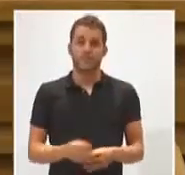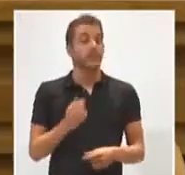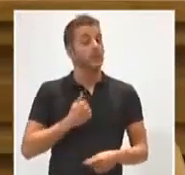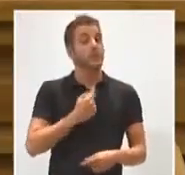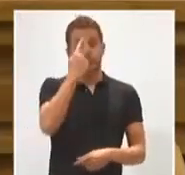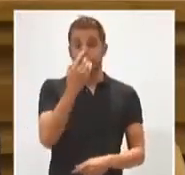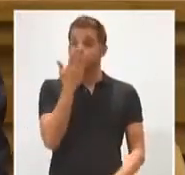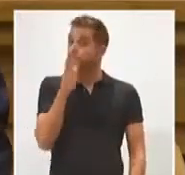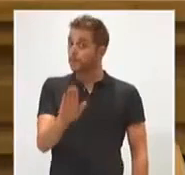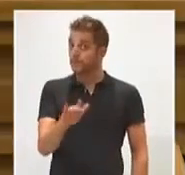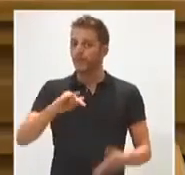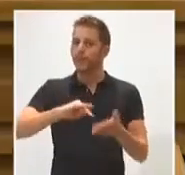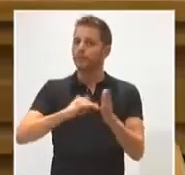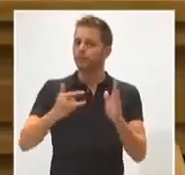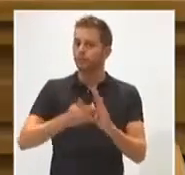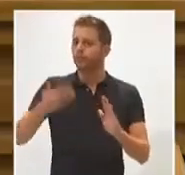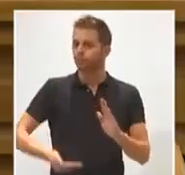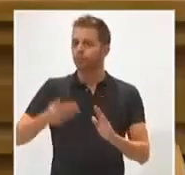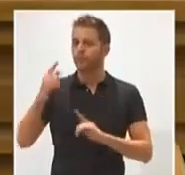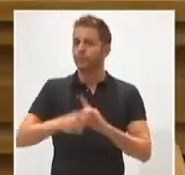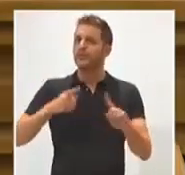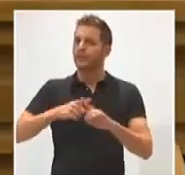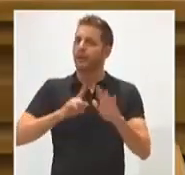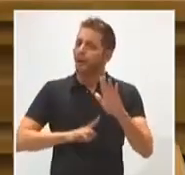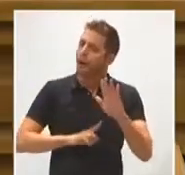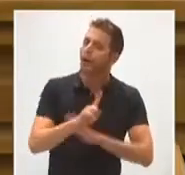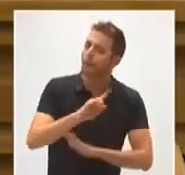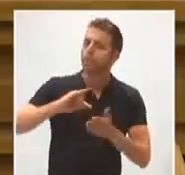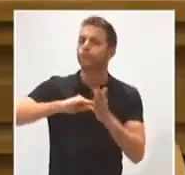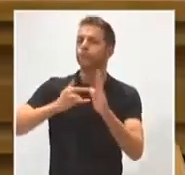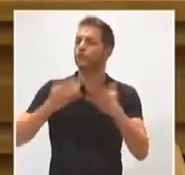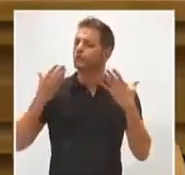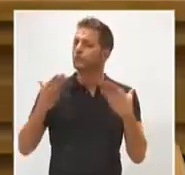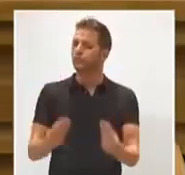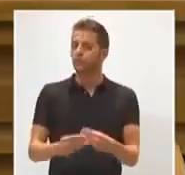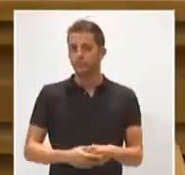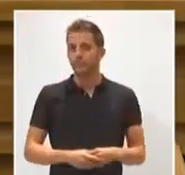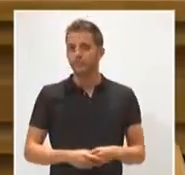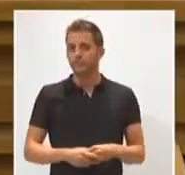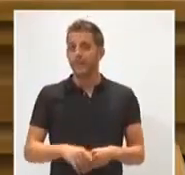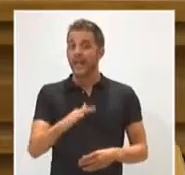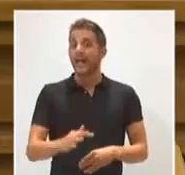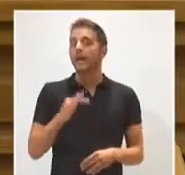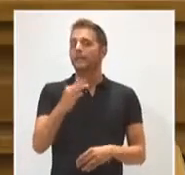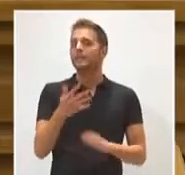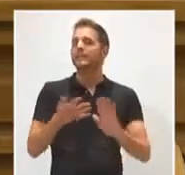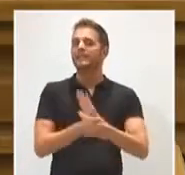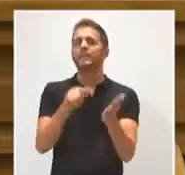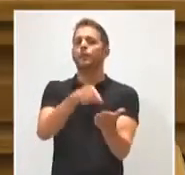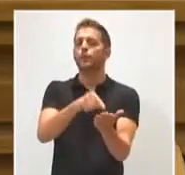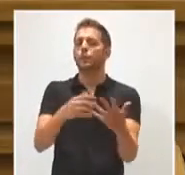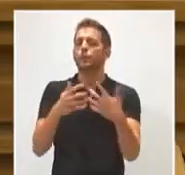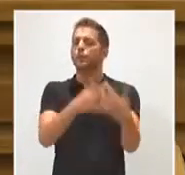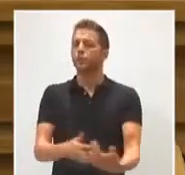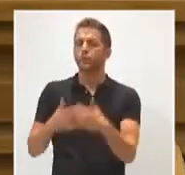hay mucho plan para la recuperación que hay muchos proyectos que eso nos va a llevar además a exigir pelear incluso